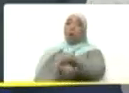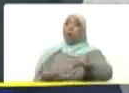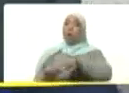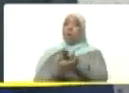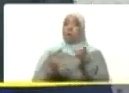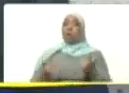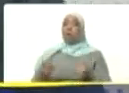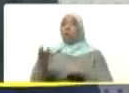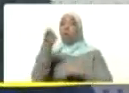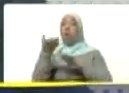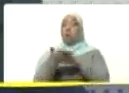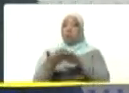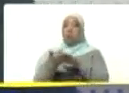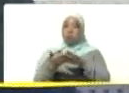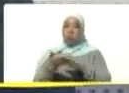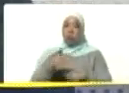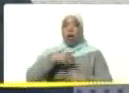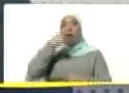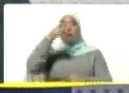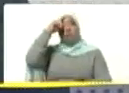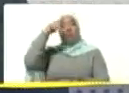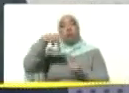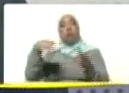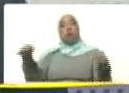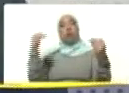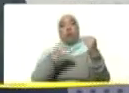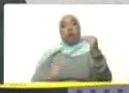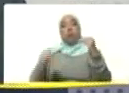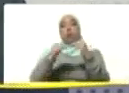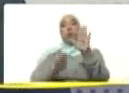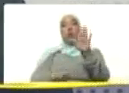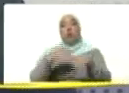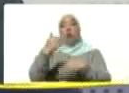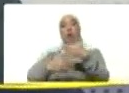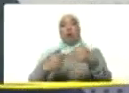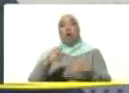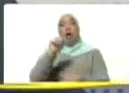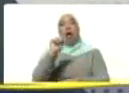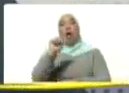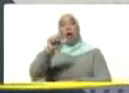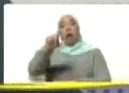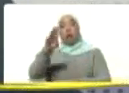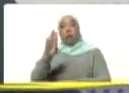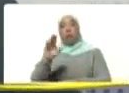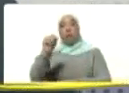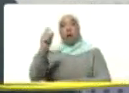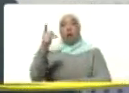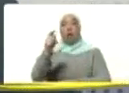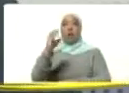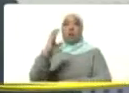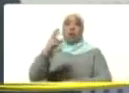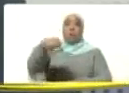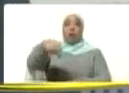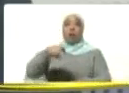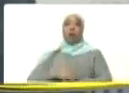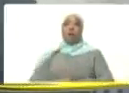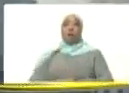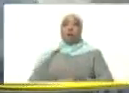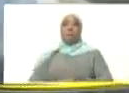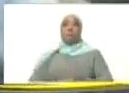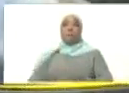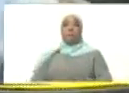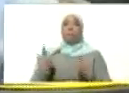to del imperialismo TCP, y las potencias hegemónicas para socavar el ALBA TCP, it has survived, it has consolidated,